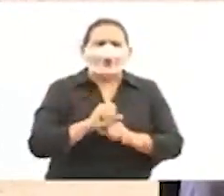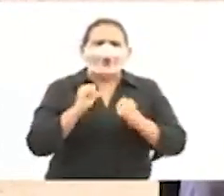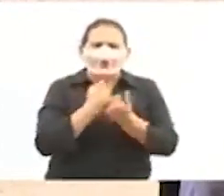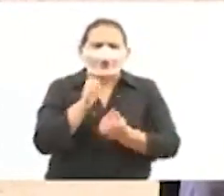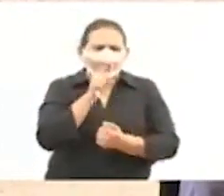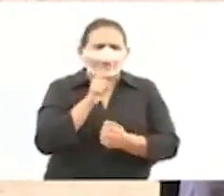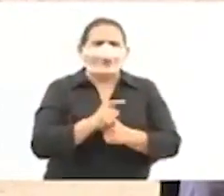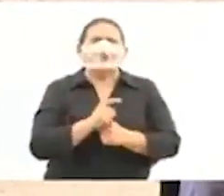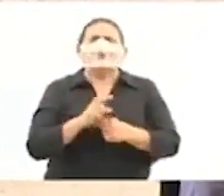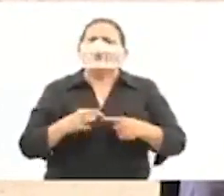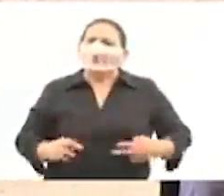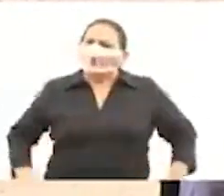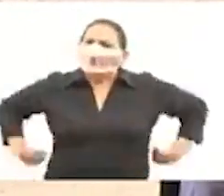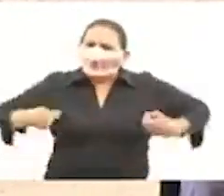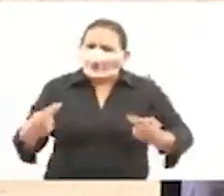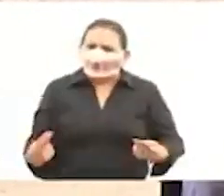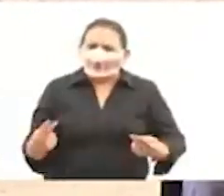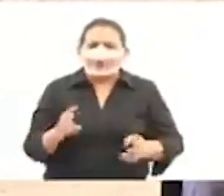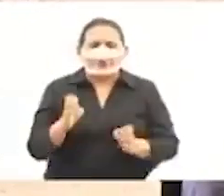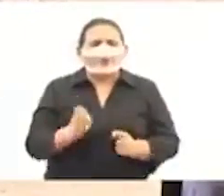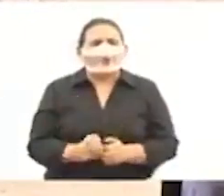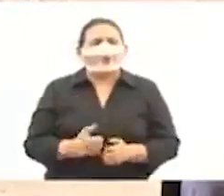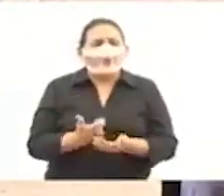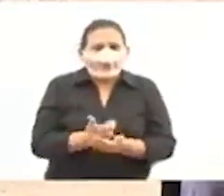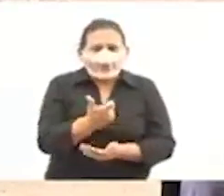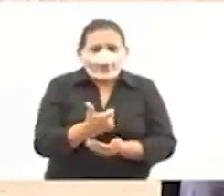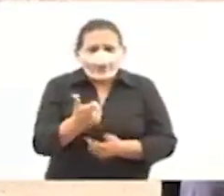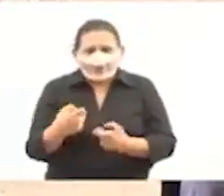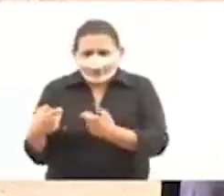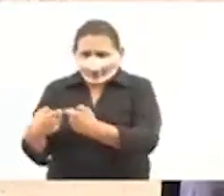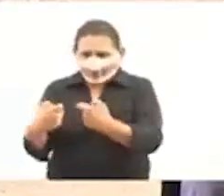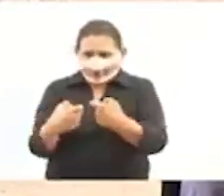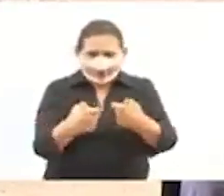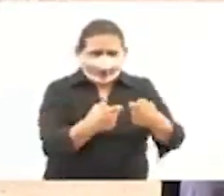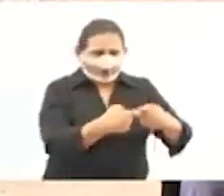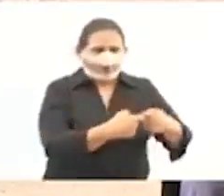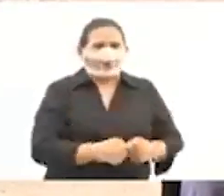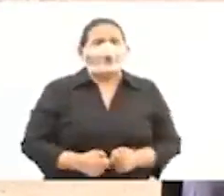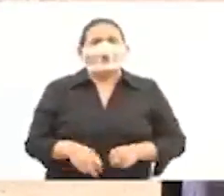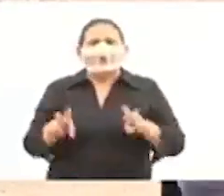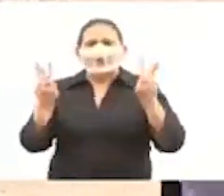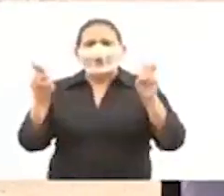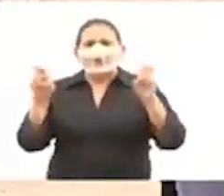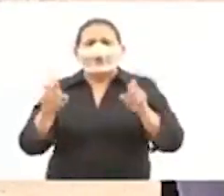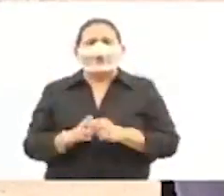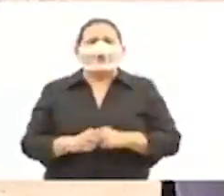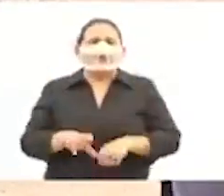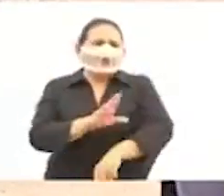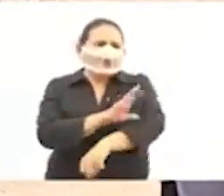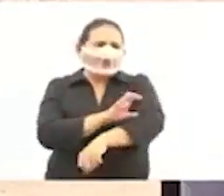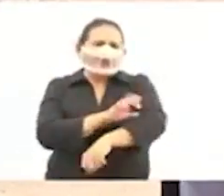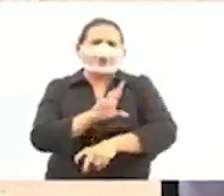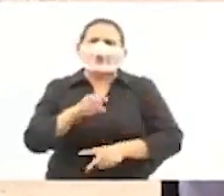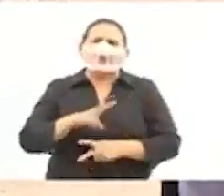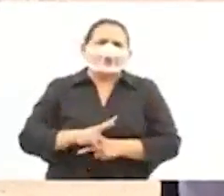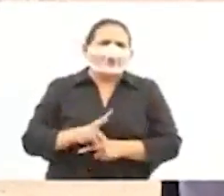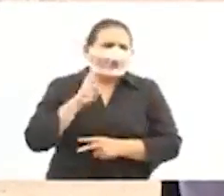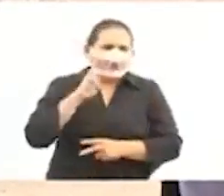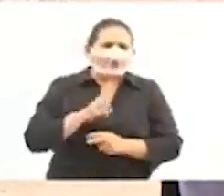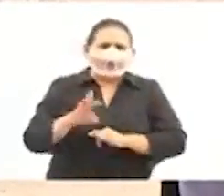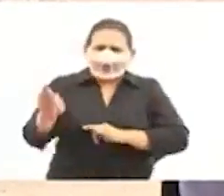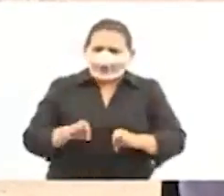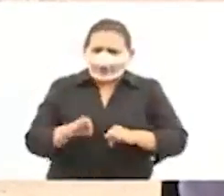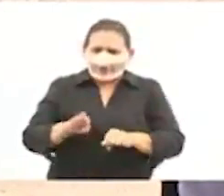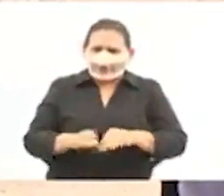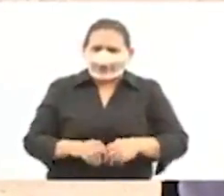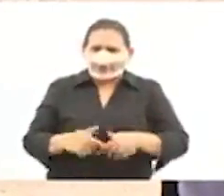las empresas que están haciendo inversiones en el tema de energías renovables y me da mucho gusto ver que trabajando de la mano que trabajando en